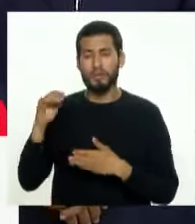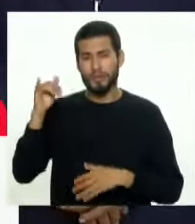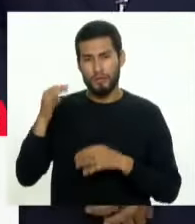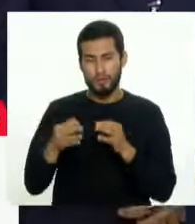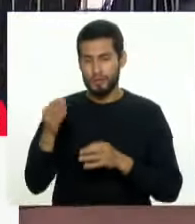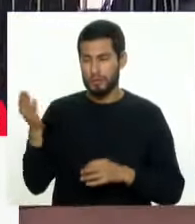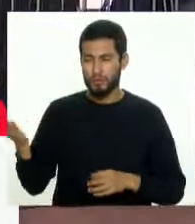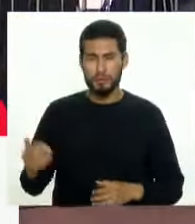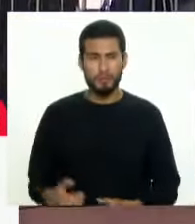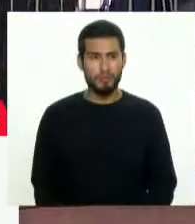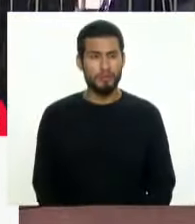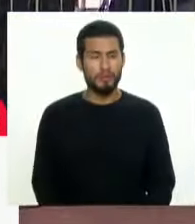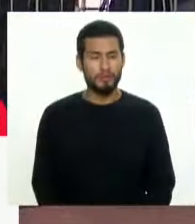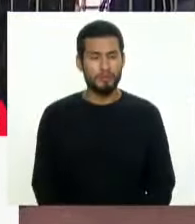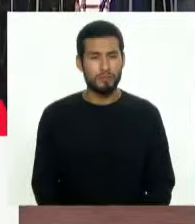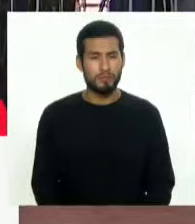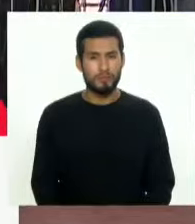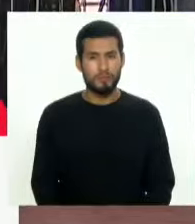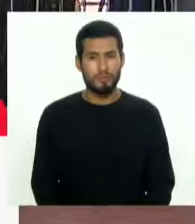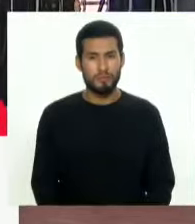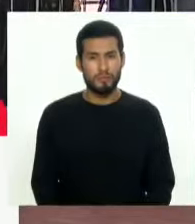Justicia.